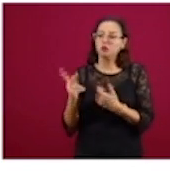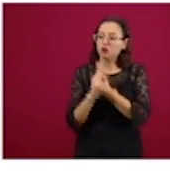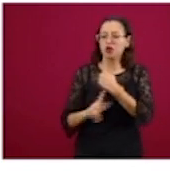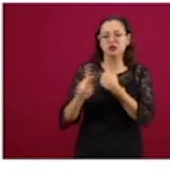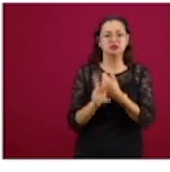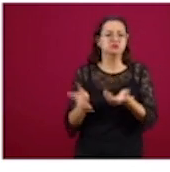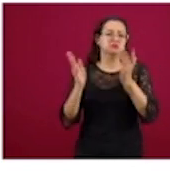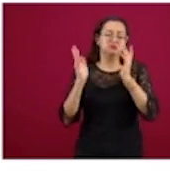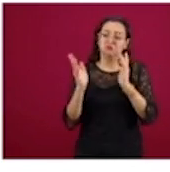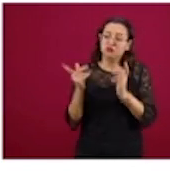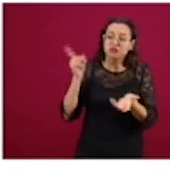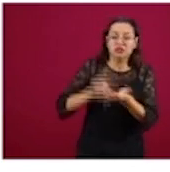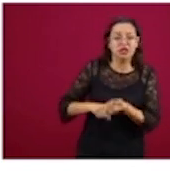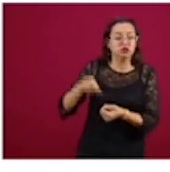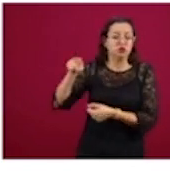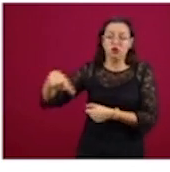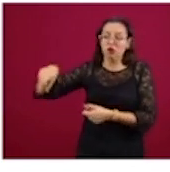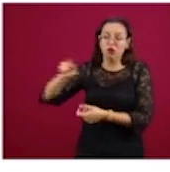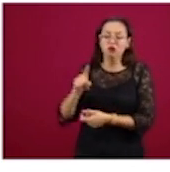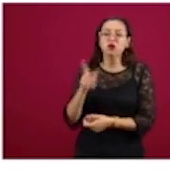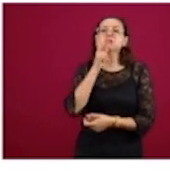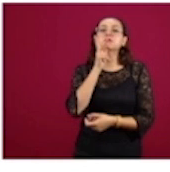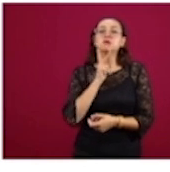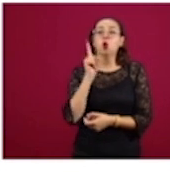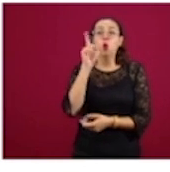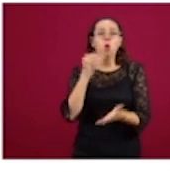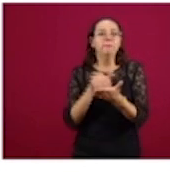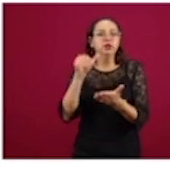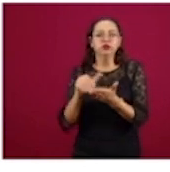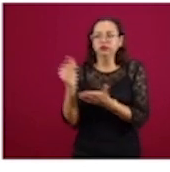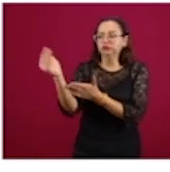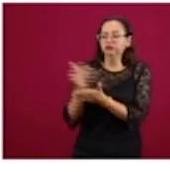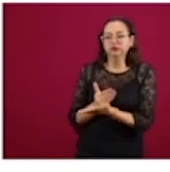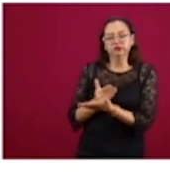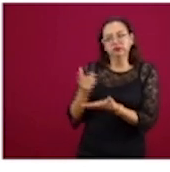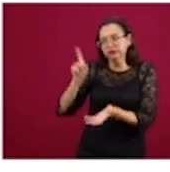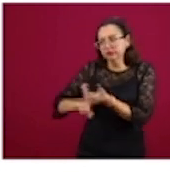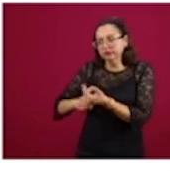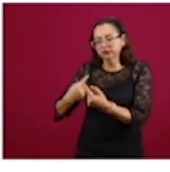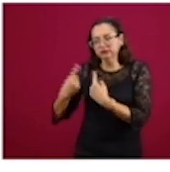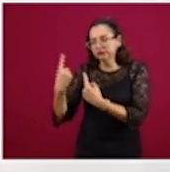recorte por cuestiones geopolíticas que ellos traen. Esto se acuerda,